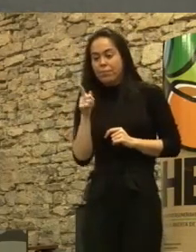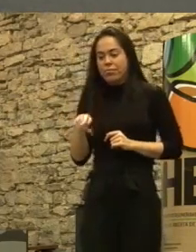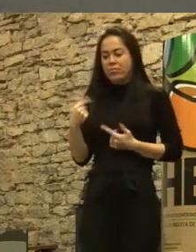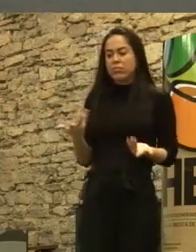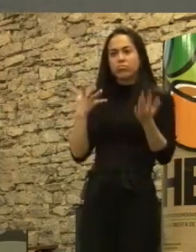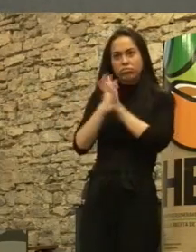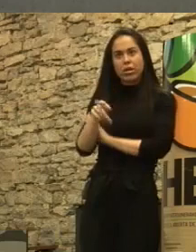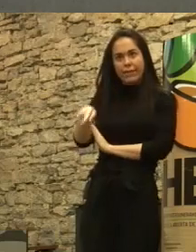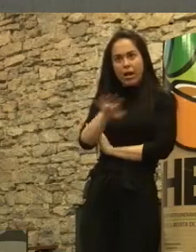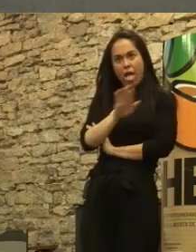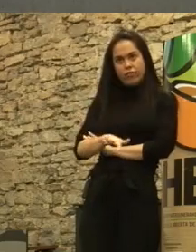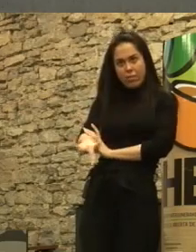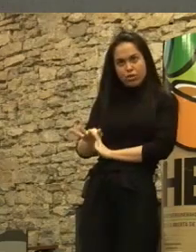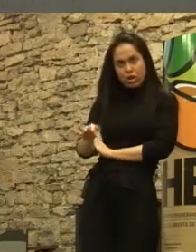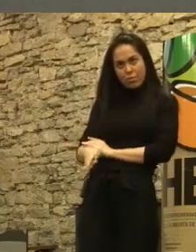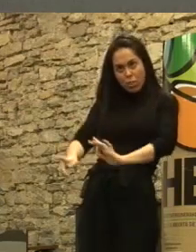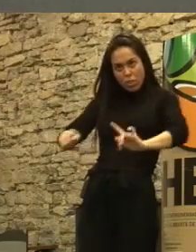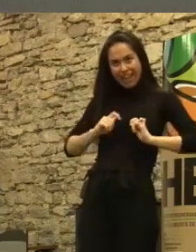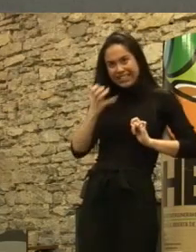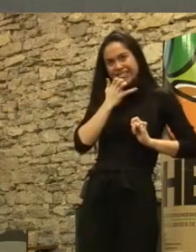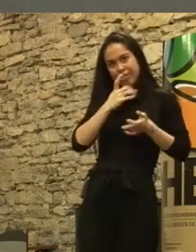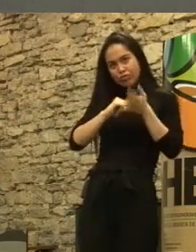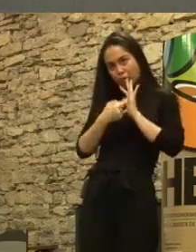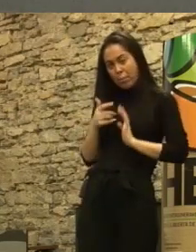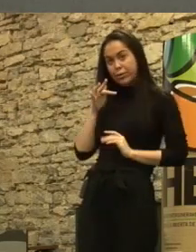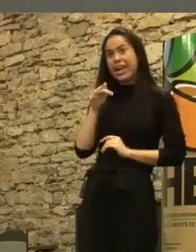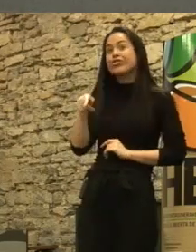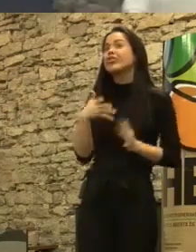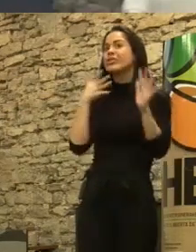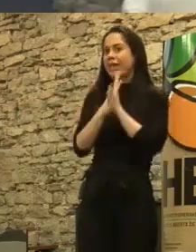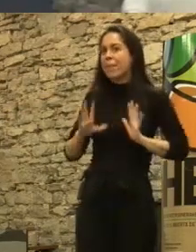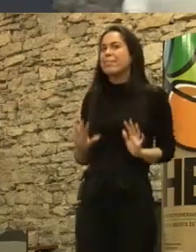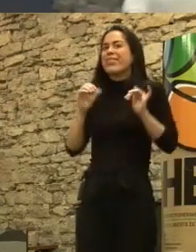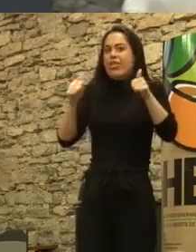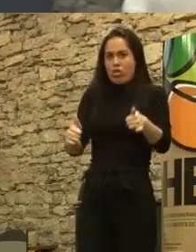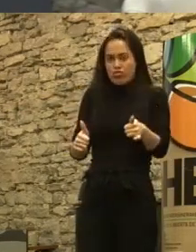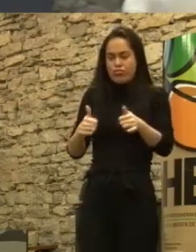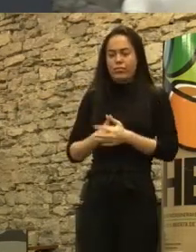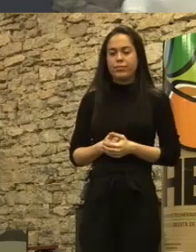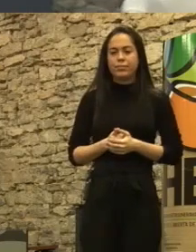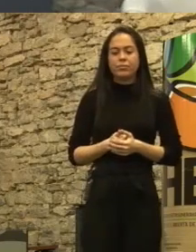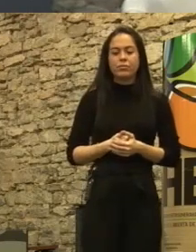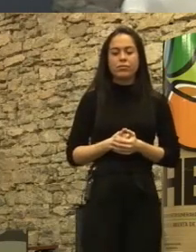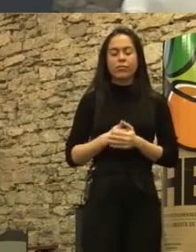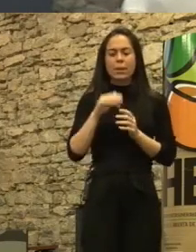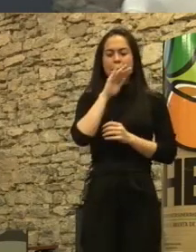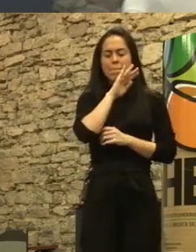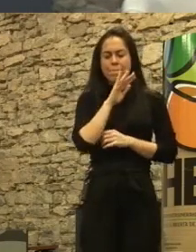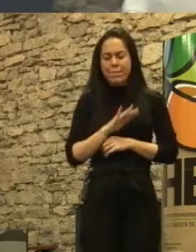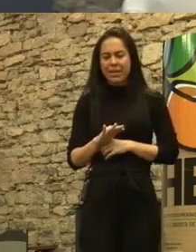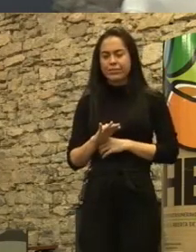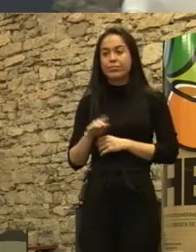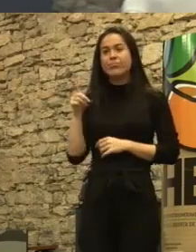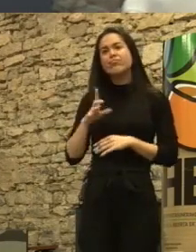de transformar. Este es el emprendedor social. Este concepto, aparentemente en contraste, lo